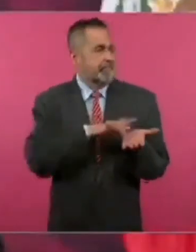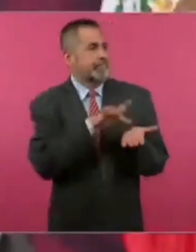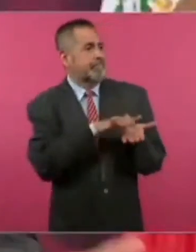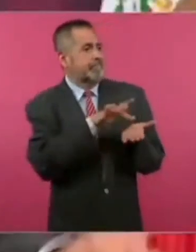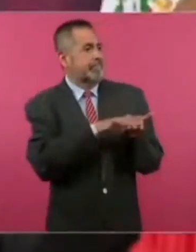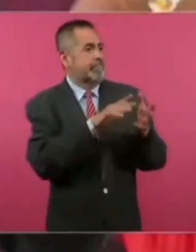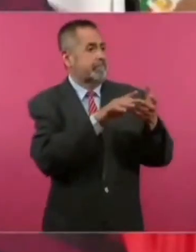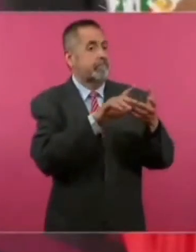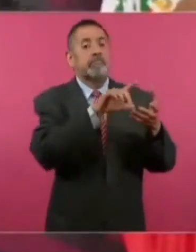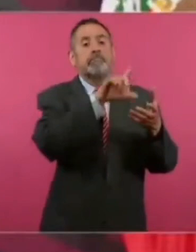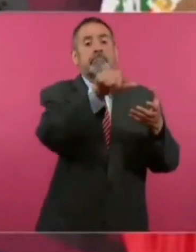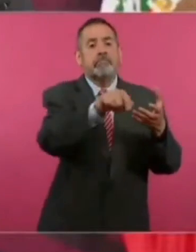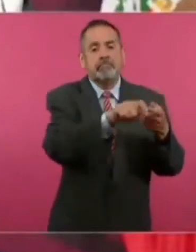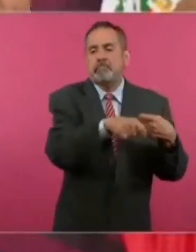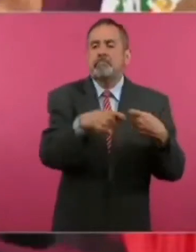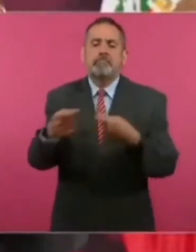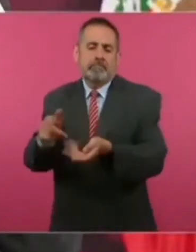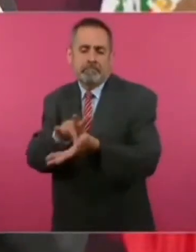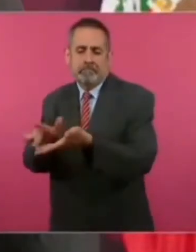que incluso